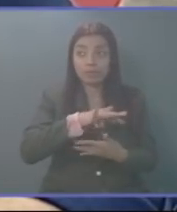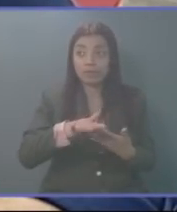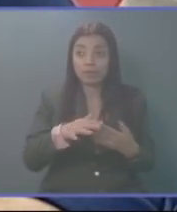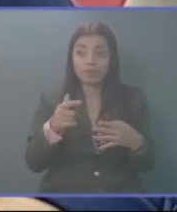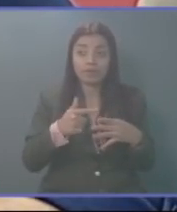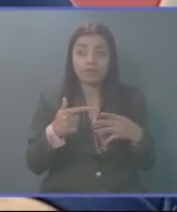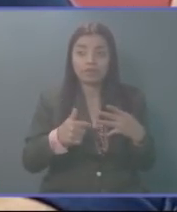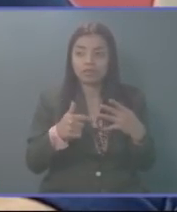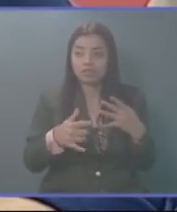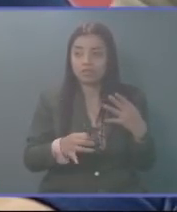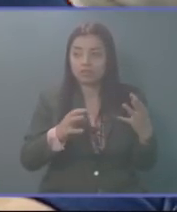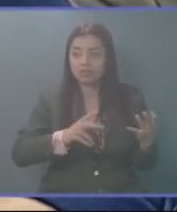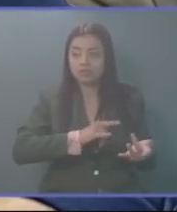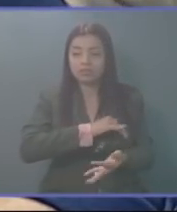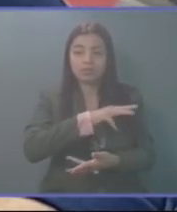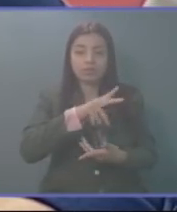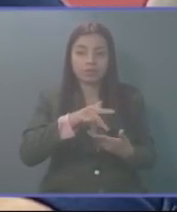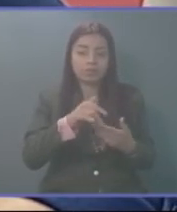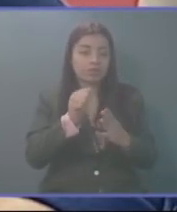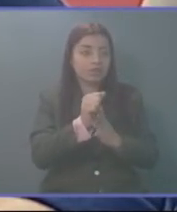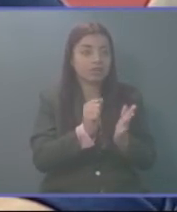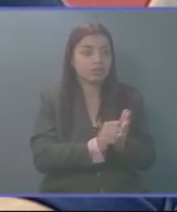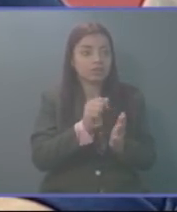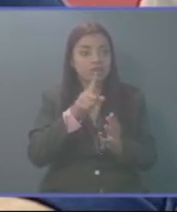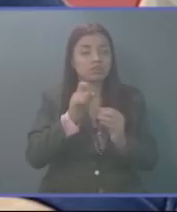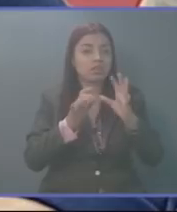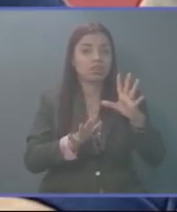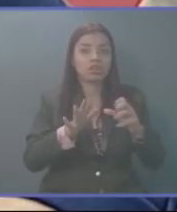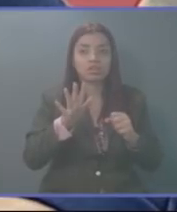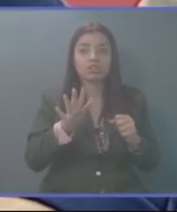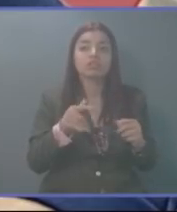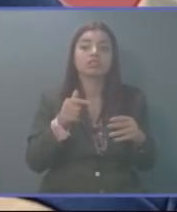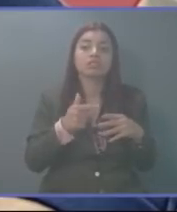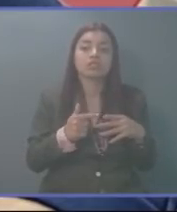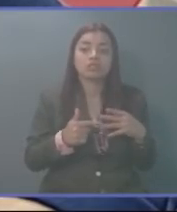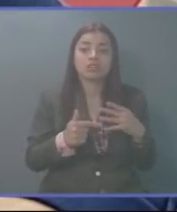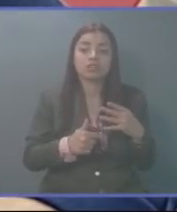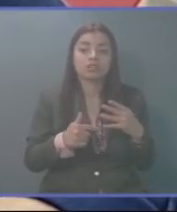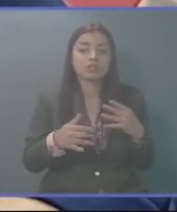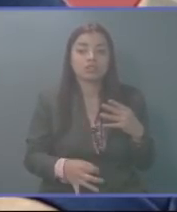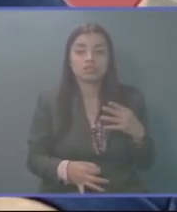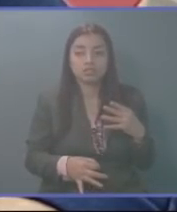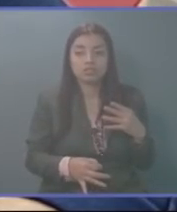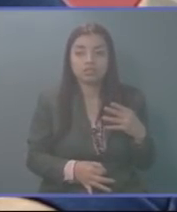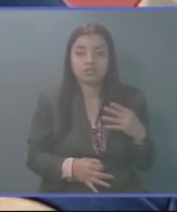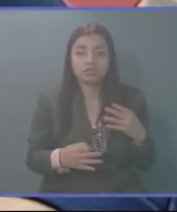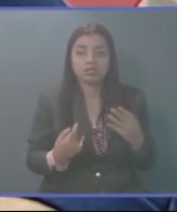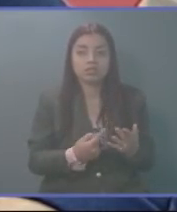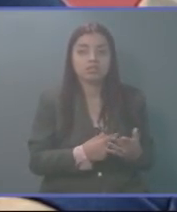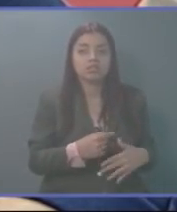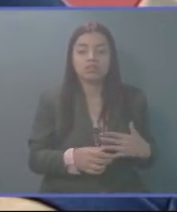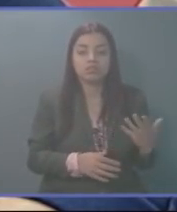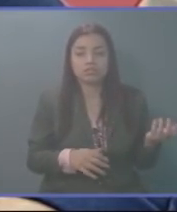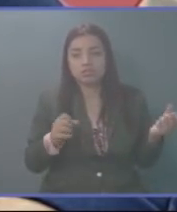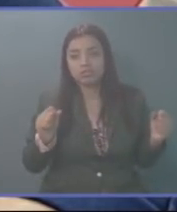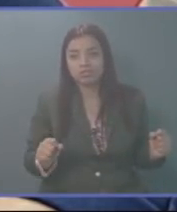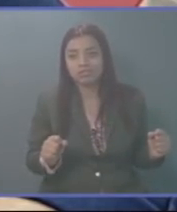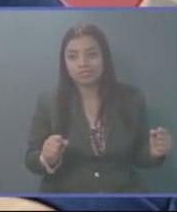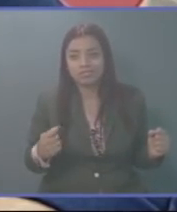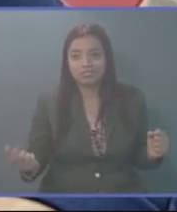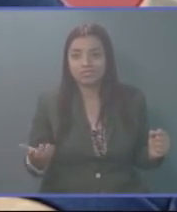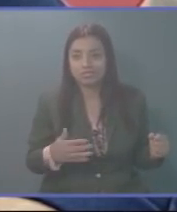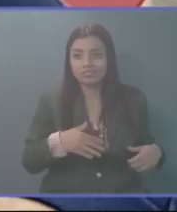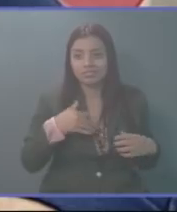Medio Ambiente, en su artículo 115, dice: la presente ley es de carácter especial.